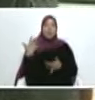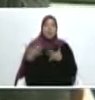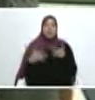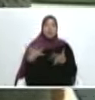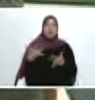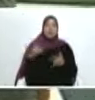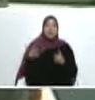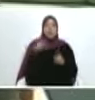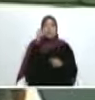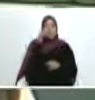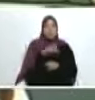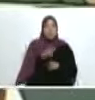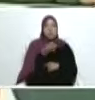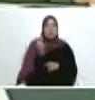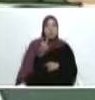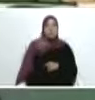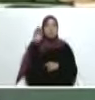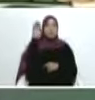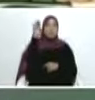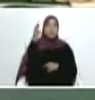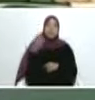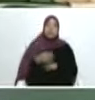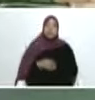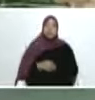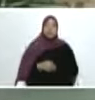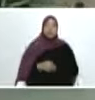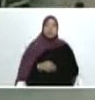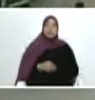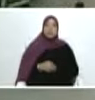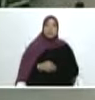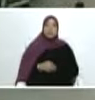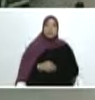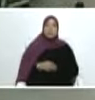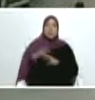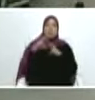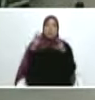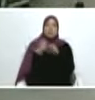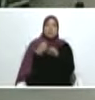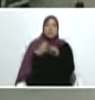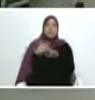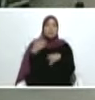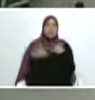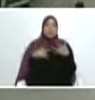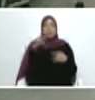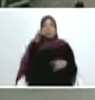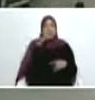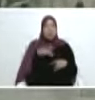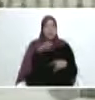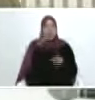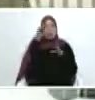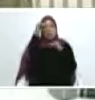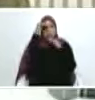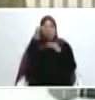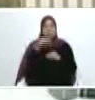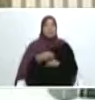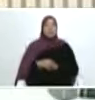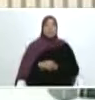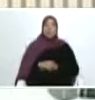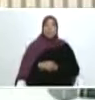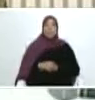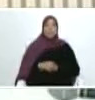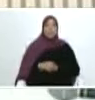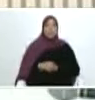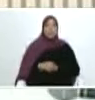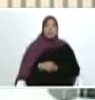aspira el pueblo de Venezuela para su futuro? ¿Cuáles son los temas coyunturales que más debemos atender? ¿Cómo